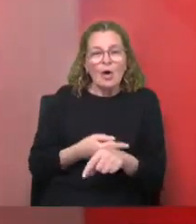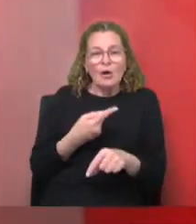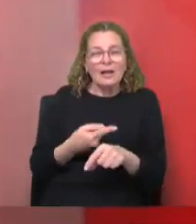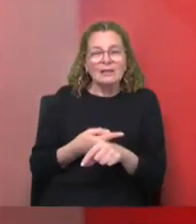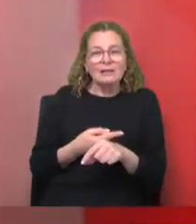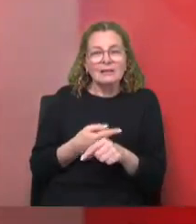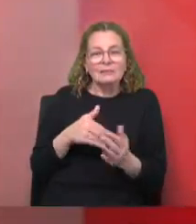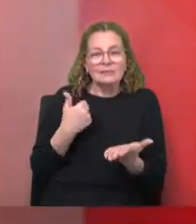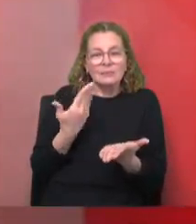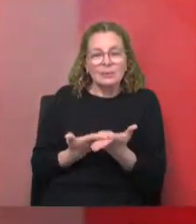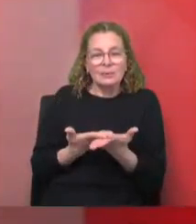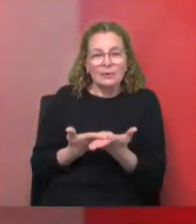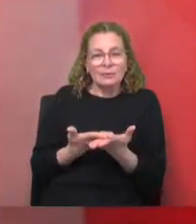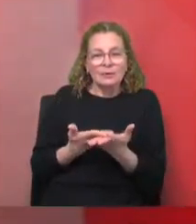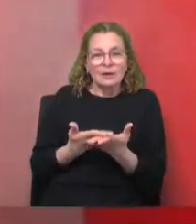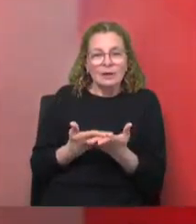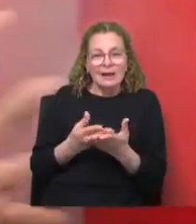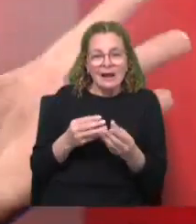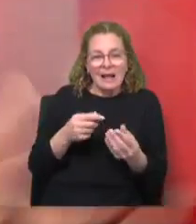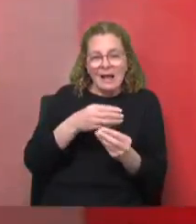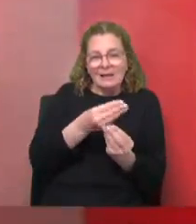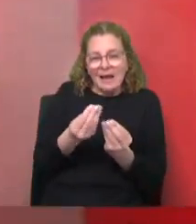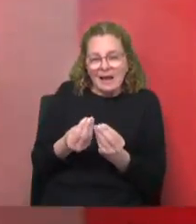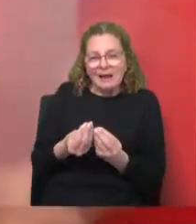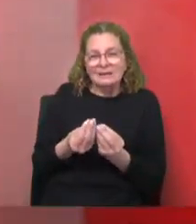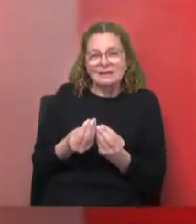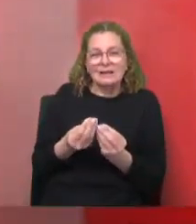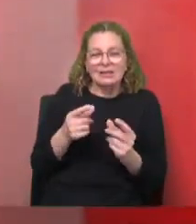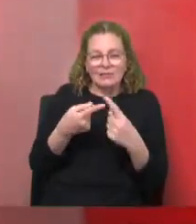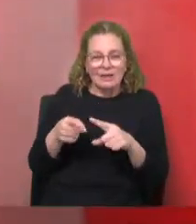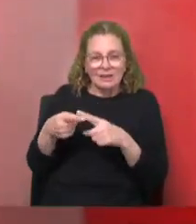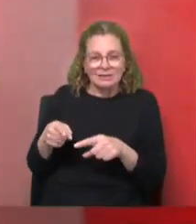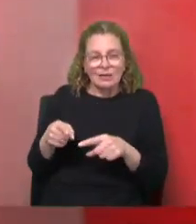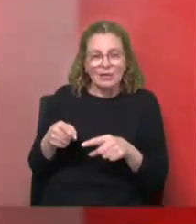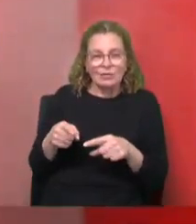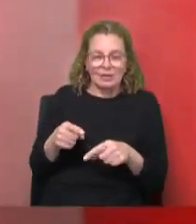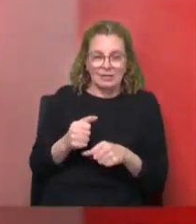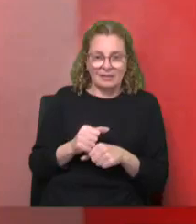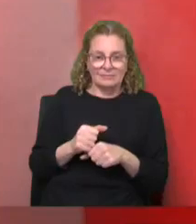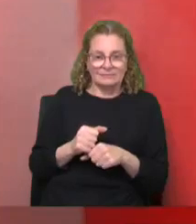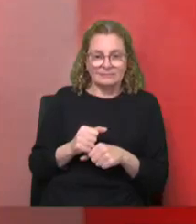tu propio juego, ilustrando vos las cartas, haciendo tableros, inventando las mecánicas y qué todo va. Eso.